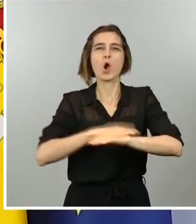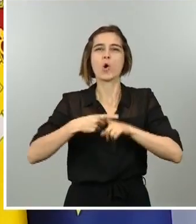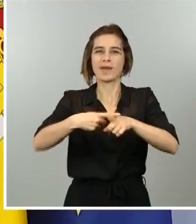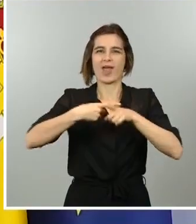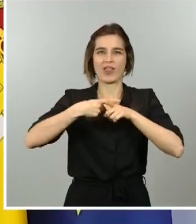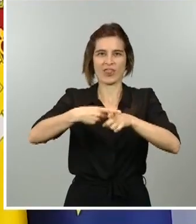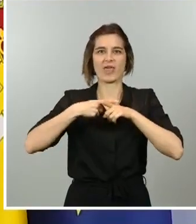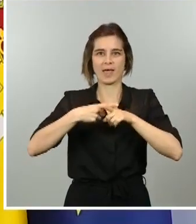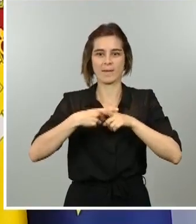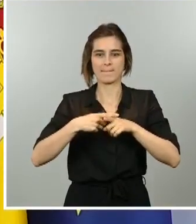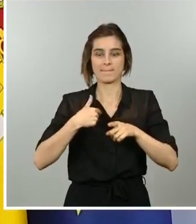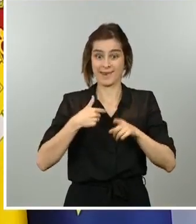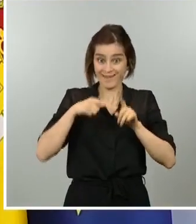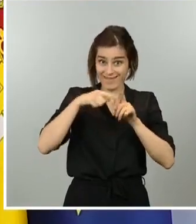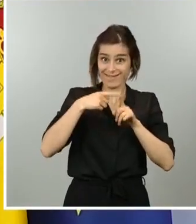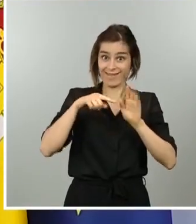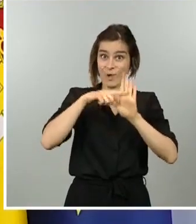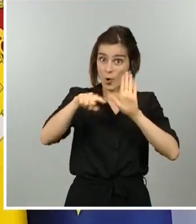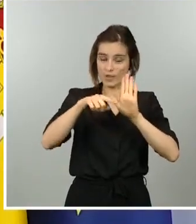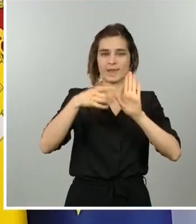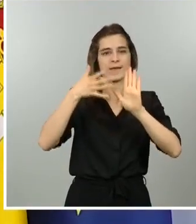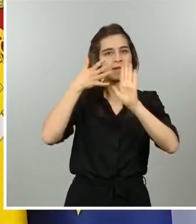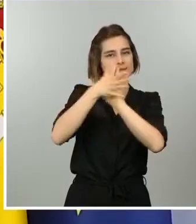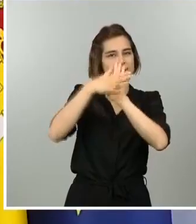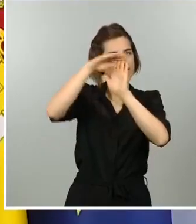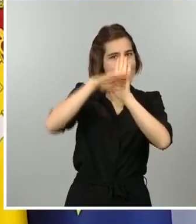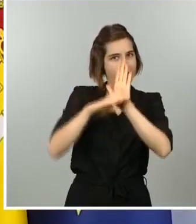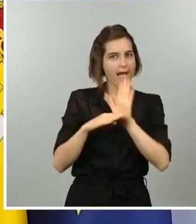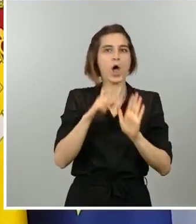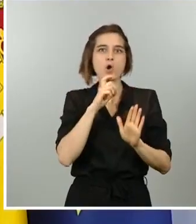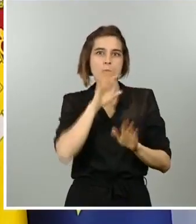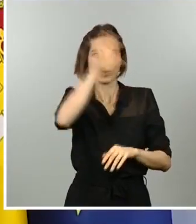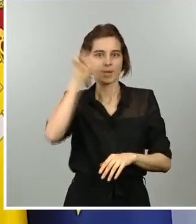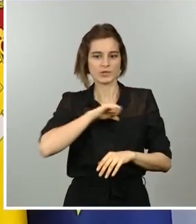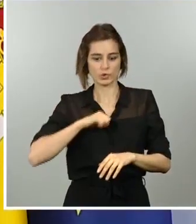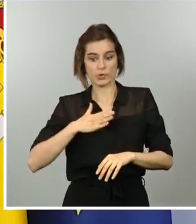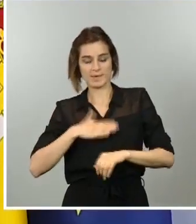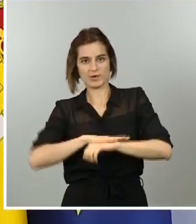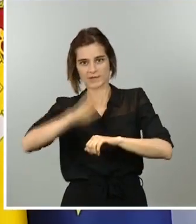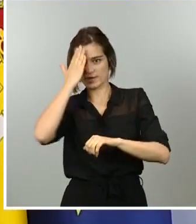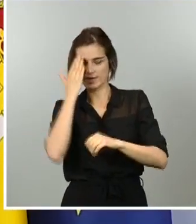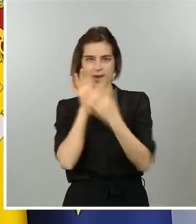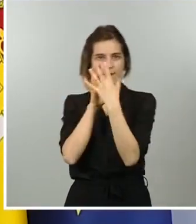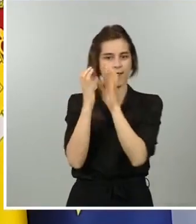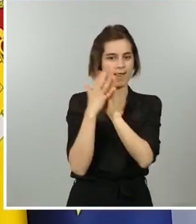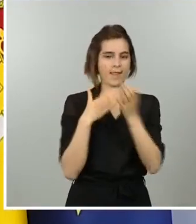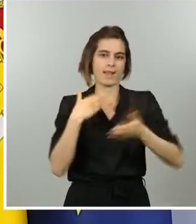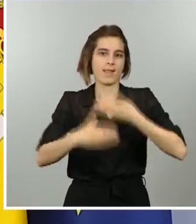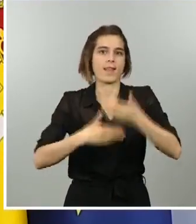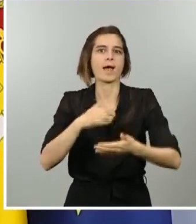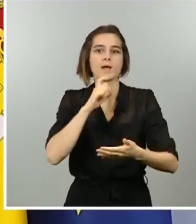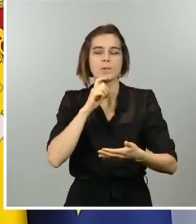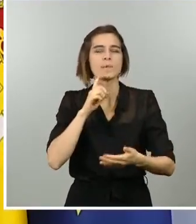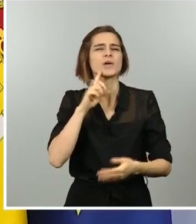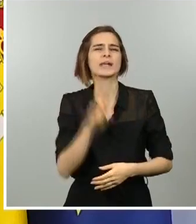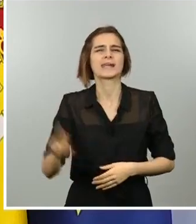autónomas, iremos tomando decisiones en esta fase de transición que ya hemos dicho siempre que será flexible, asimétrica, gradual y